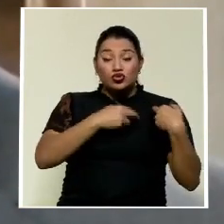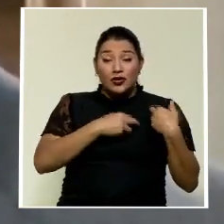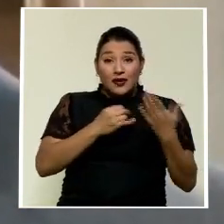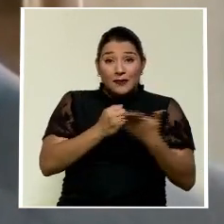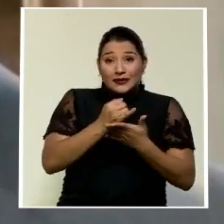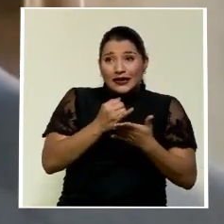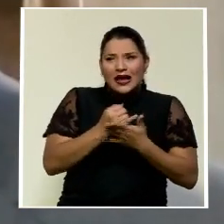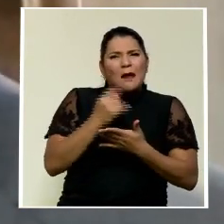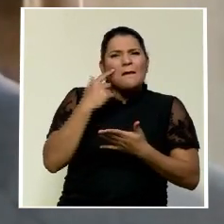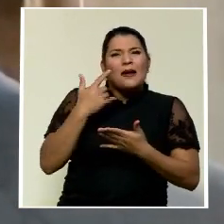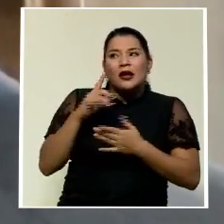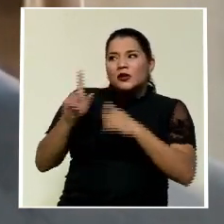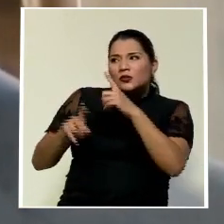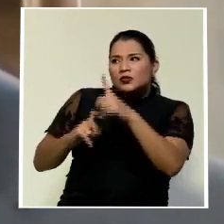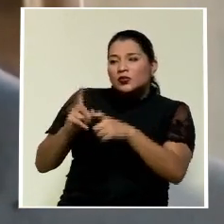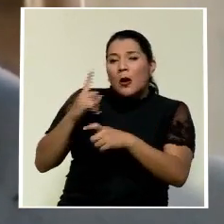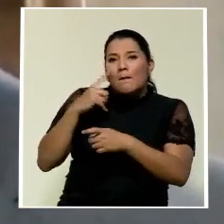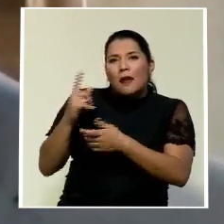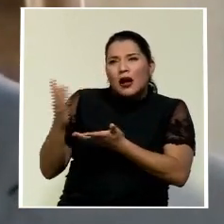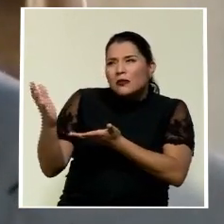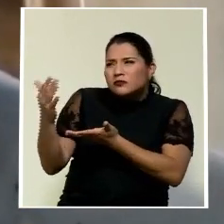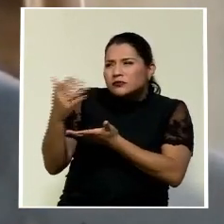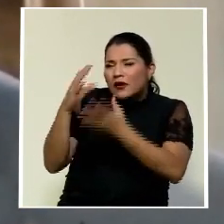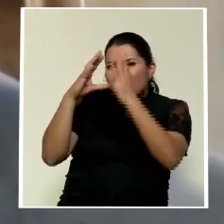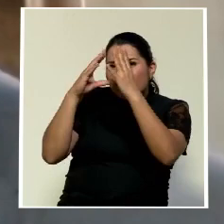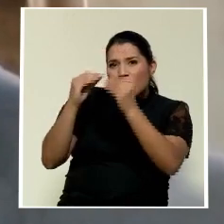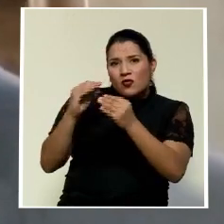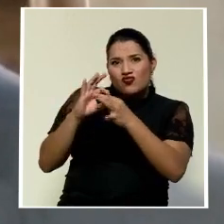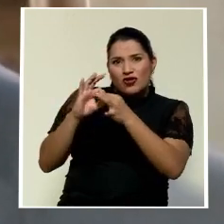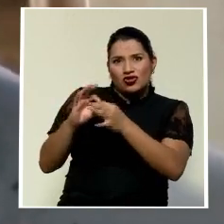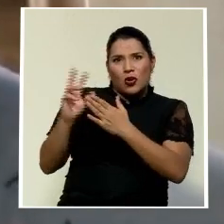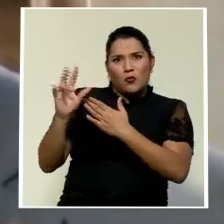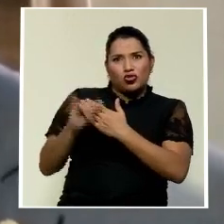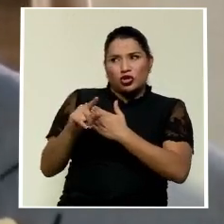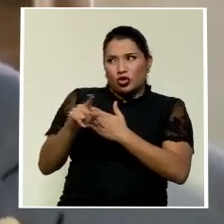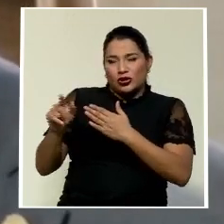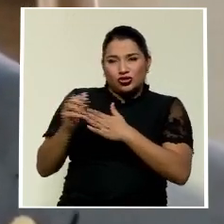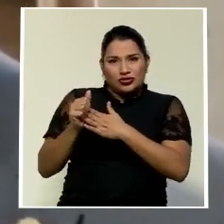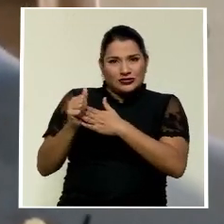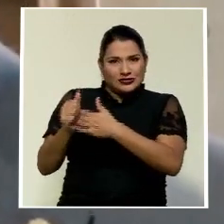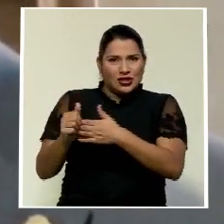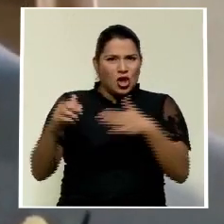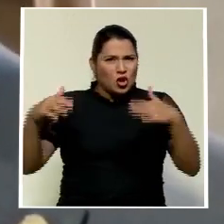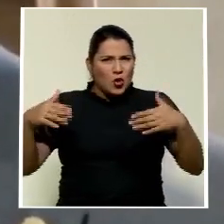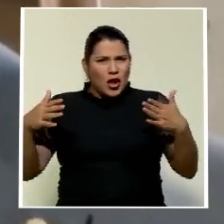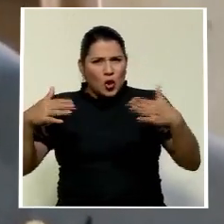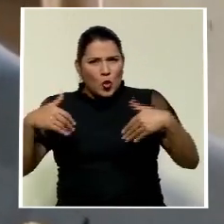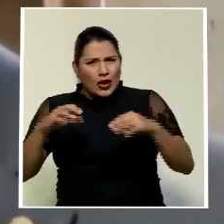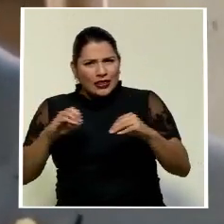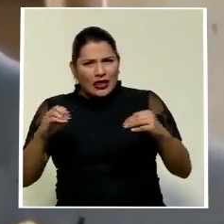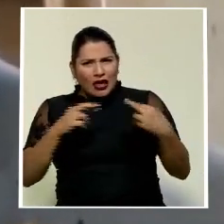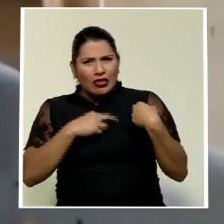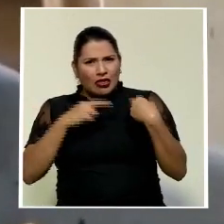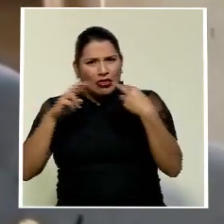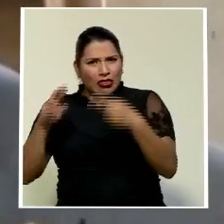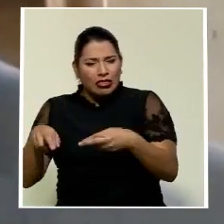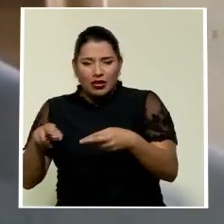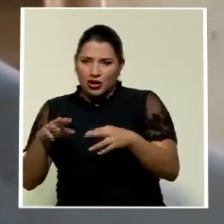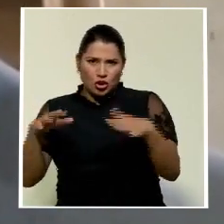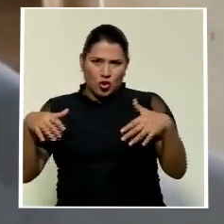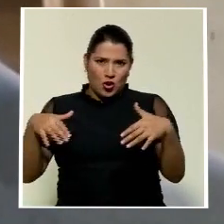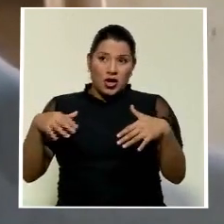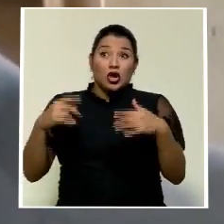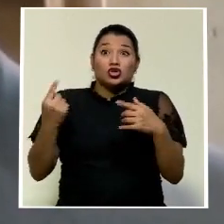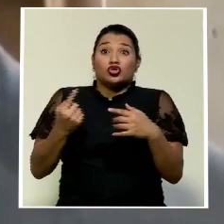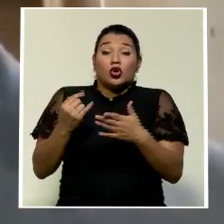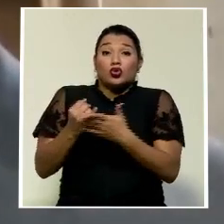información sobre los proyectos que ellos lideraron. Aquí todavía no hay nadie acusado penalmente de esa oficina como para que se